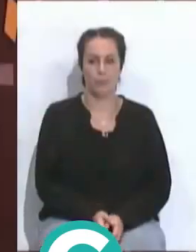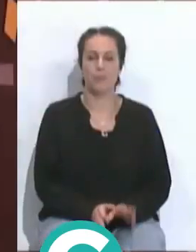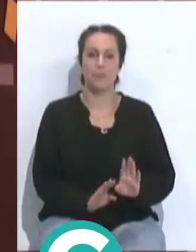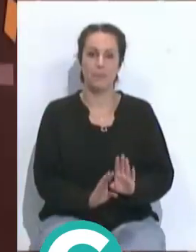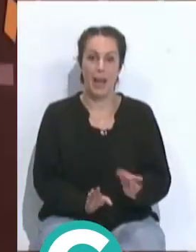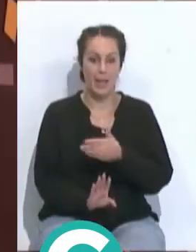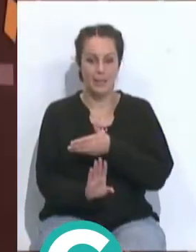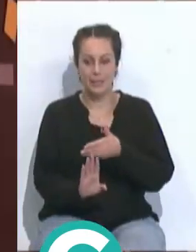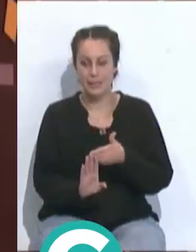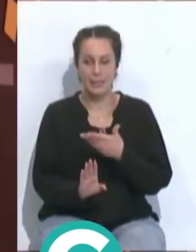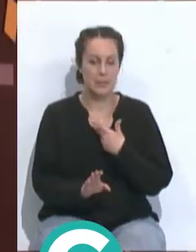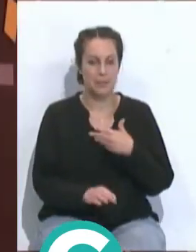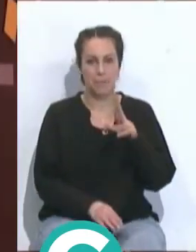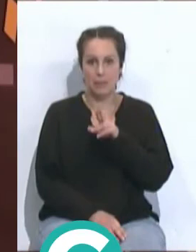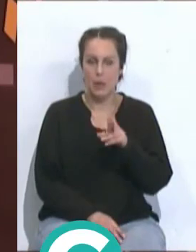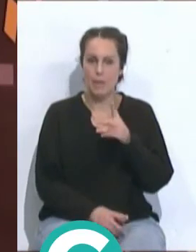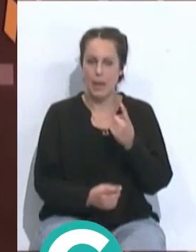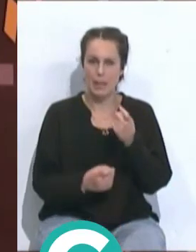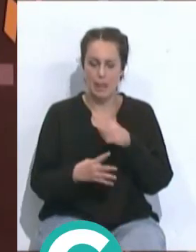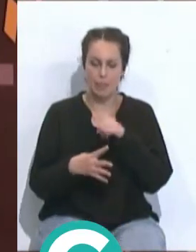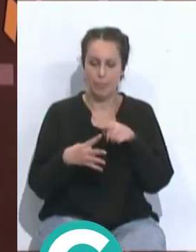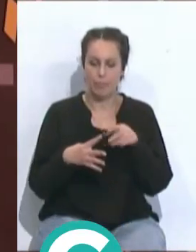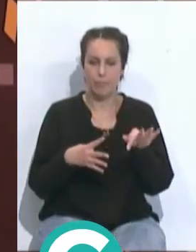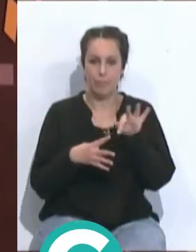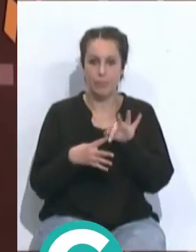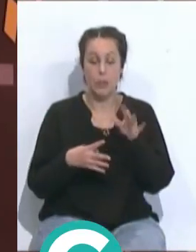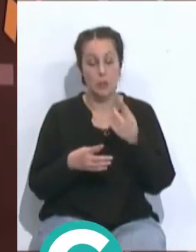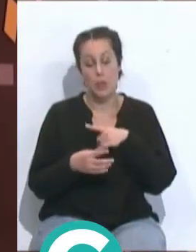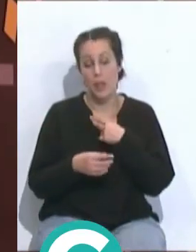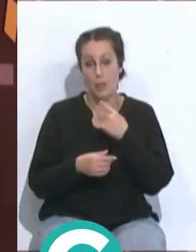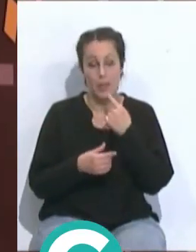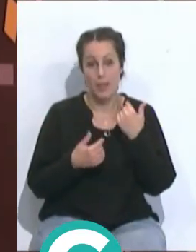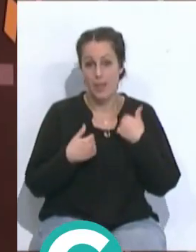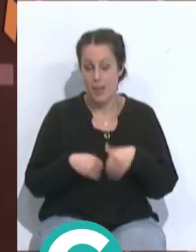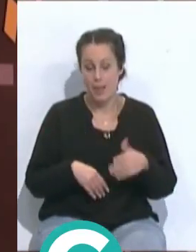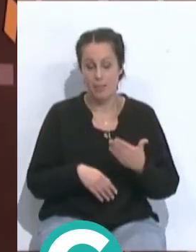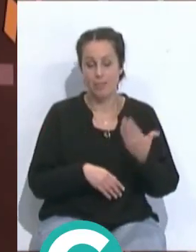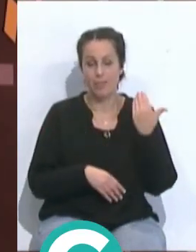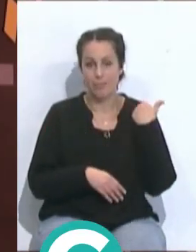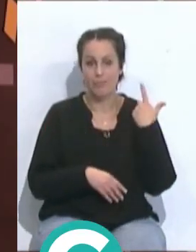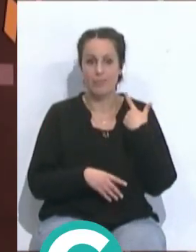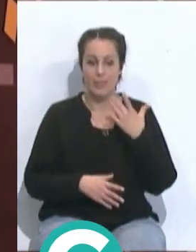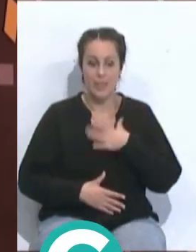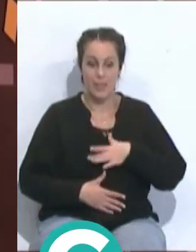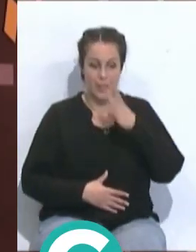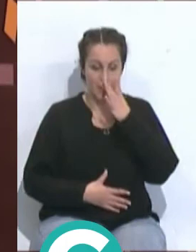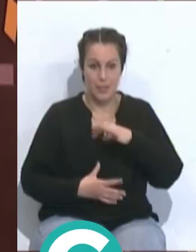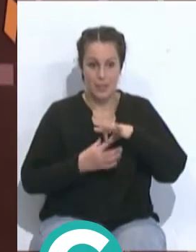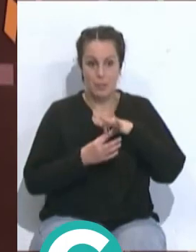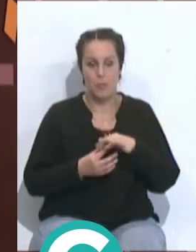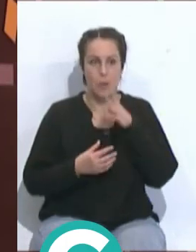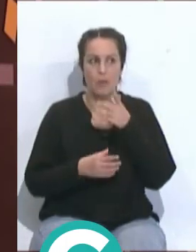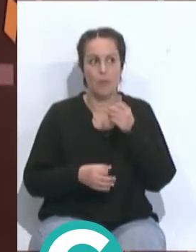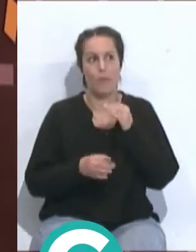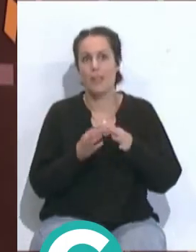Bueno, pues hasta aquí este repaso. Nos queda el primer premio, pero es que lo anticipamos ya en la pasada edición de Haciendo Tipo, porque tuvimos la suerte de